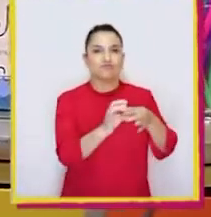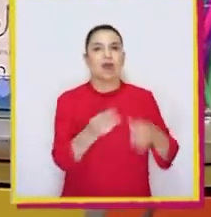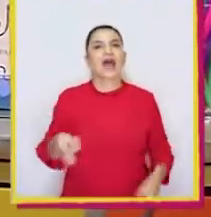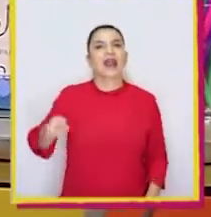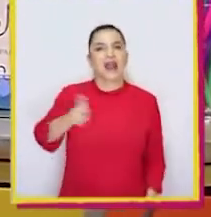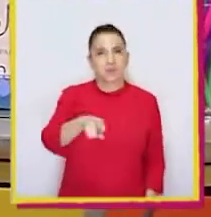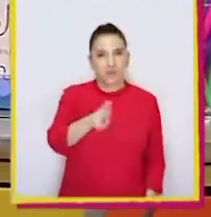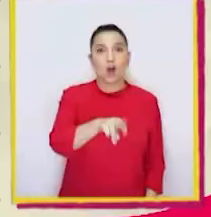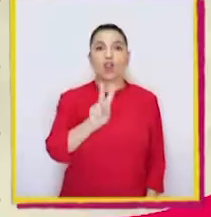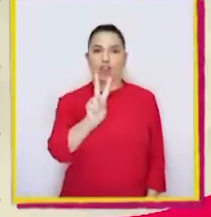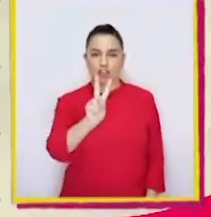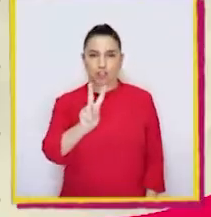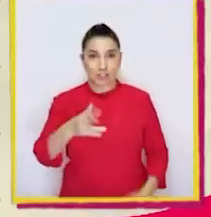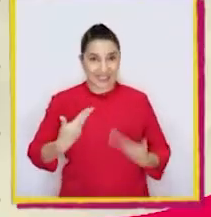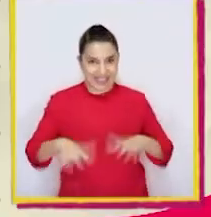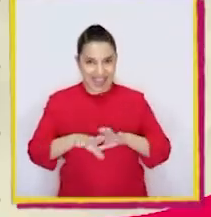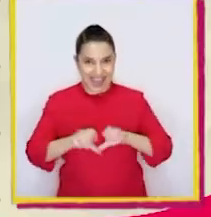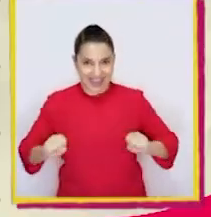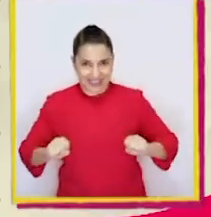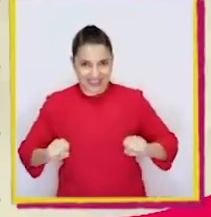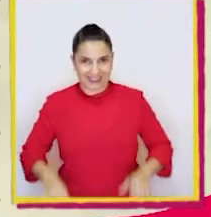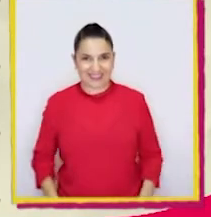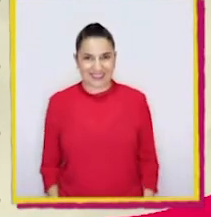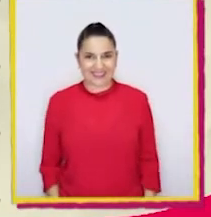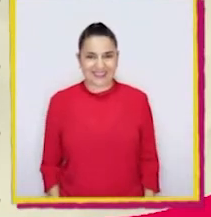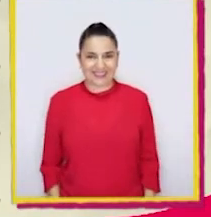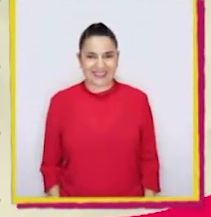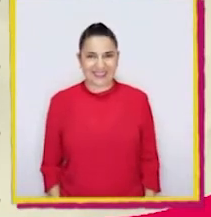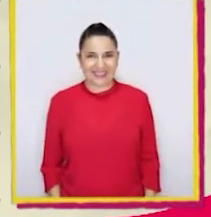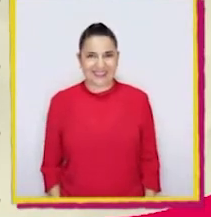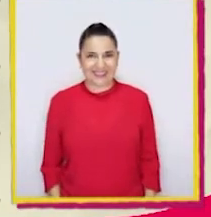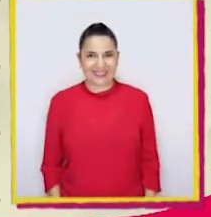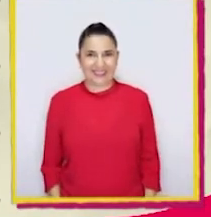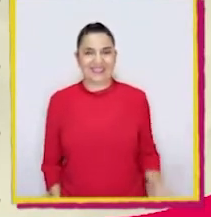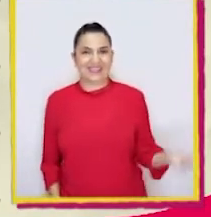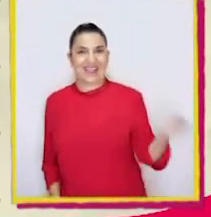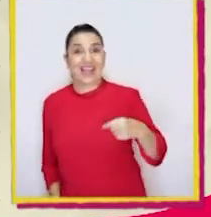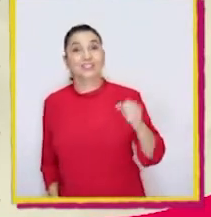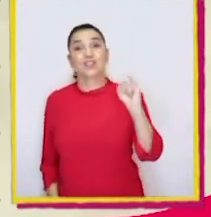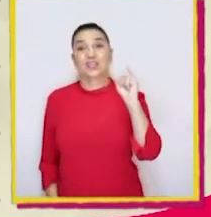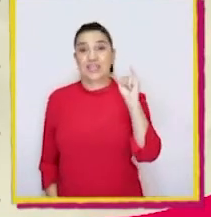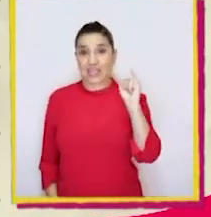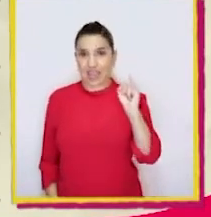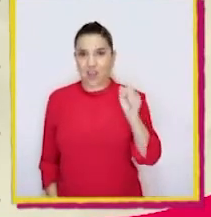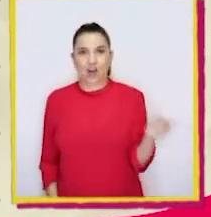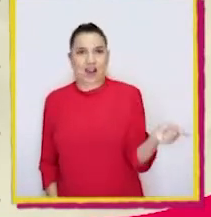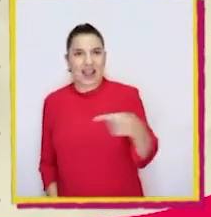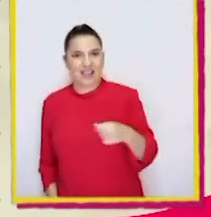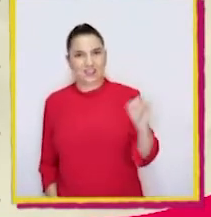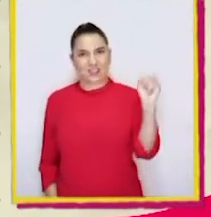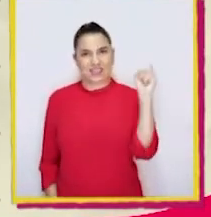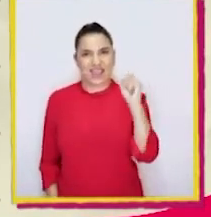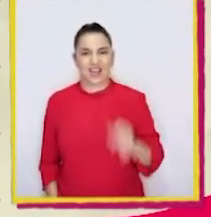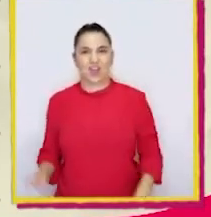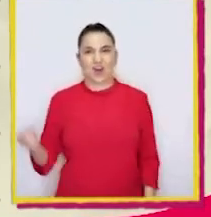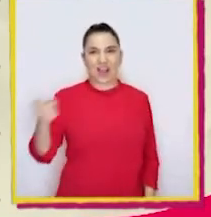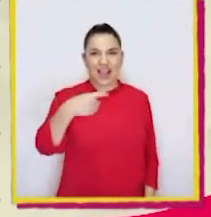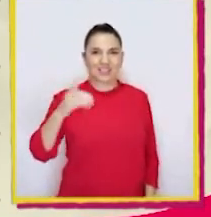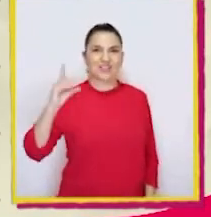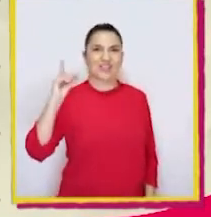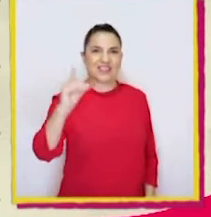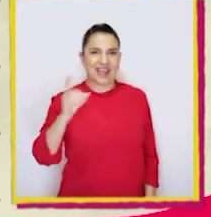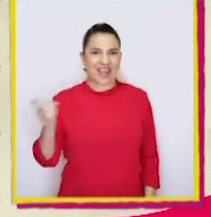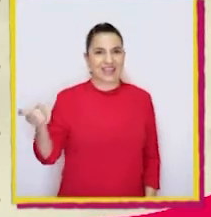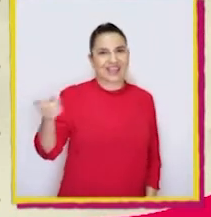patrón 2 veces. ¿Preparados? ¿Listos? ¡Ya! Gancho izquierda, gancho